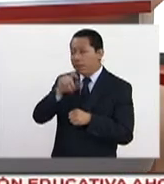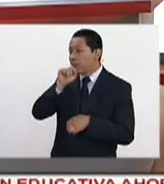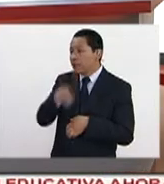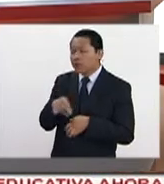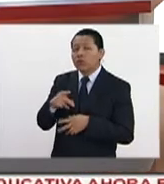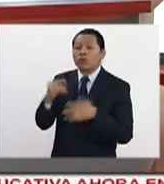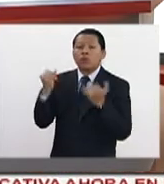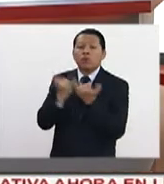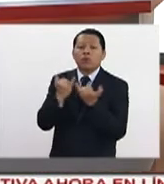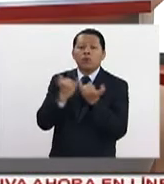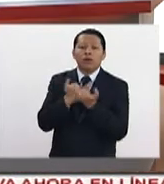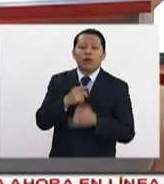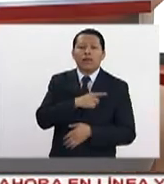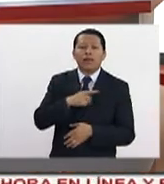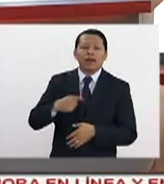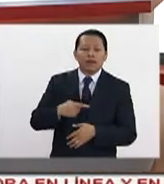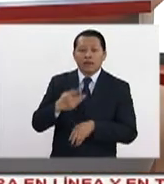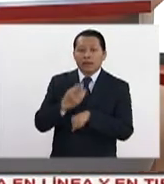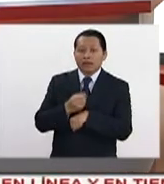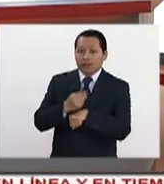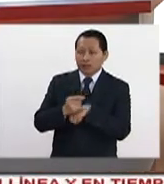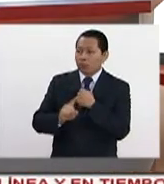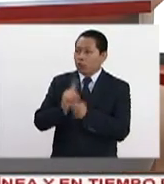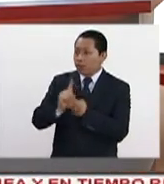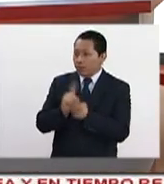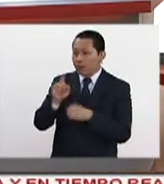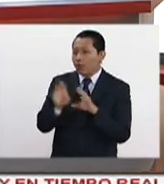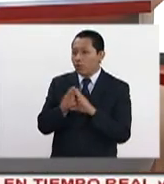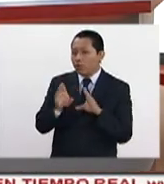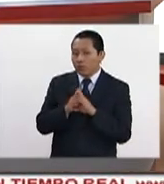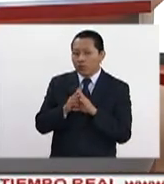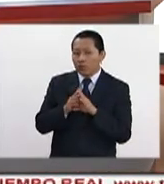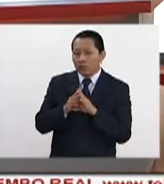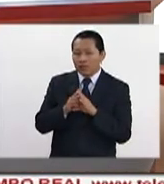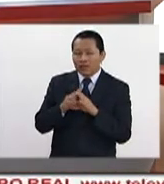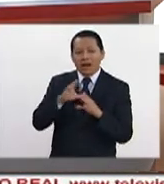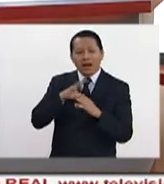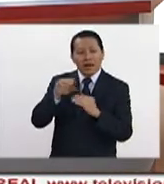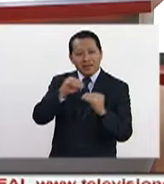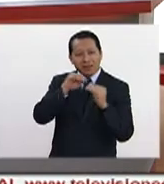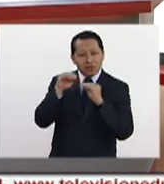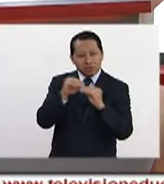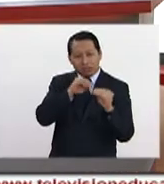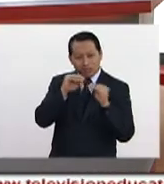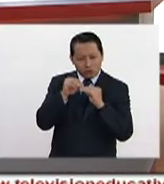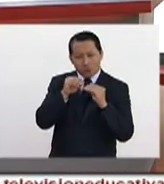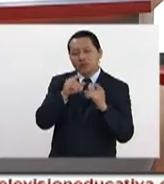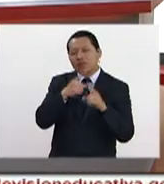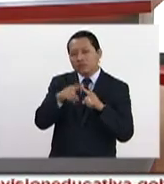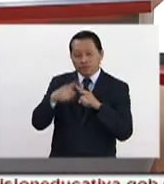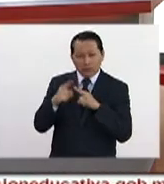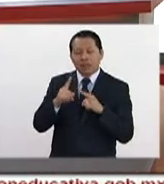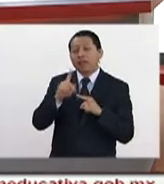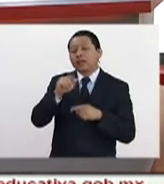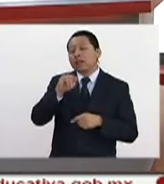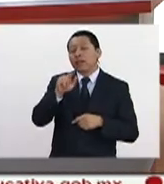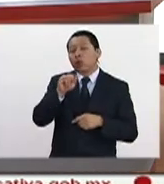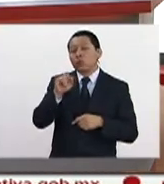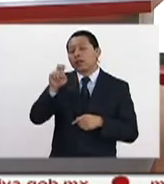consideraciones que debe resolverse el problema a partir de negociaciones directas, que Jerusalén